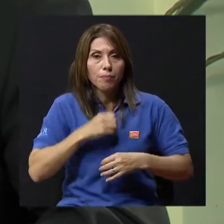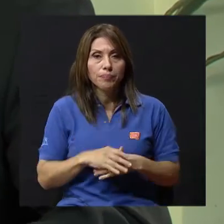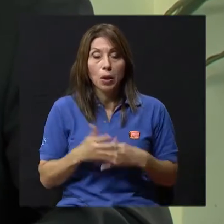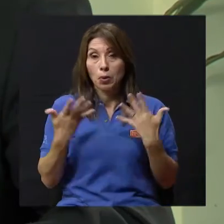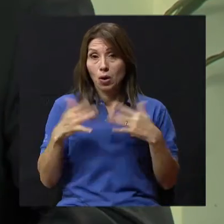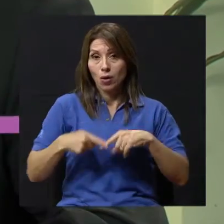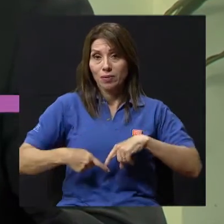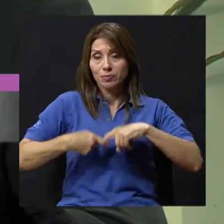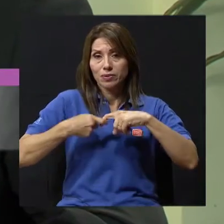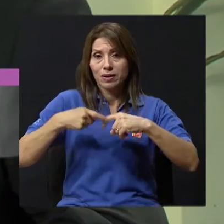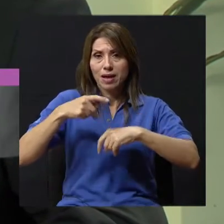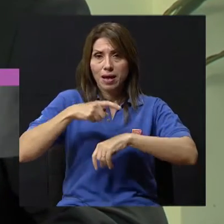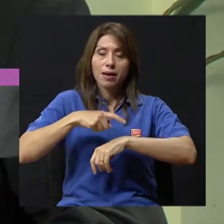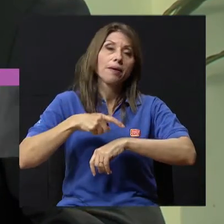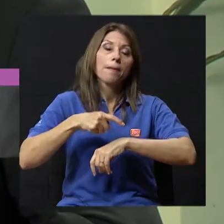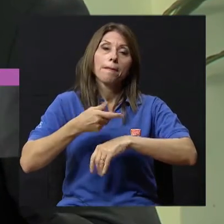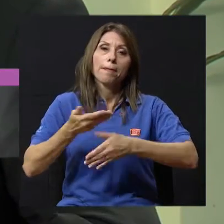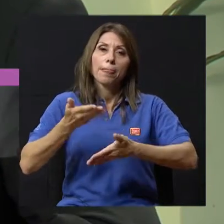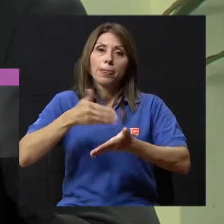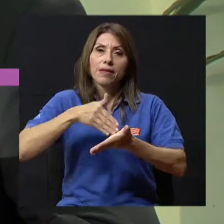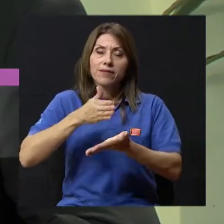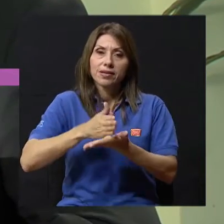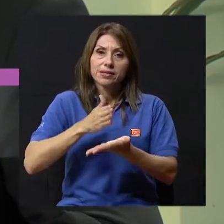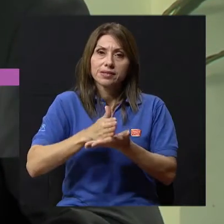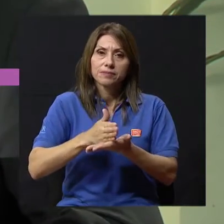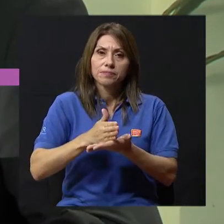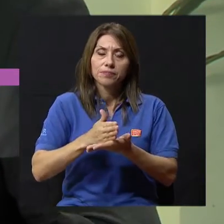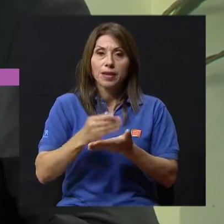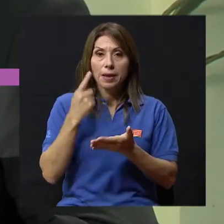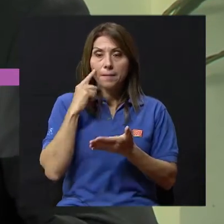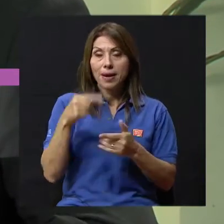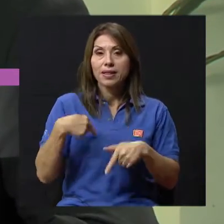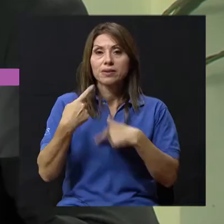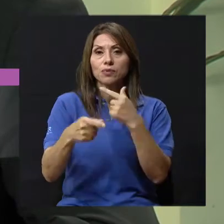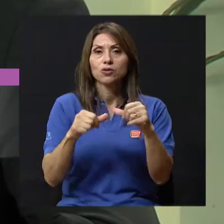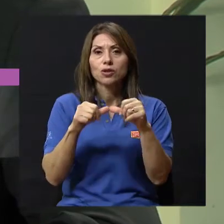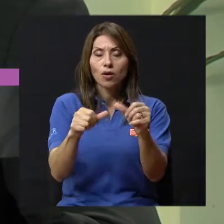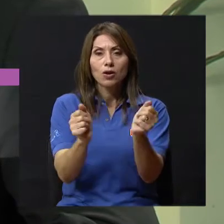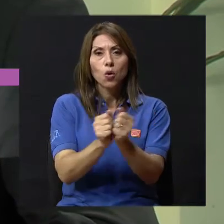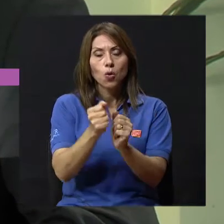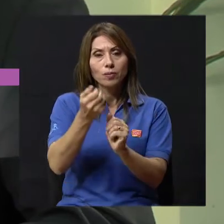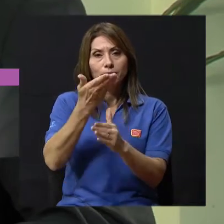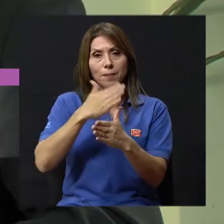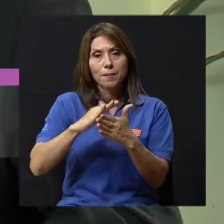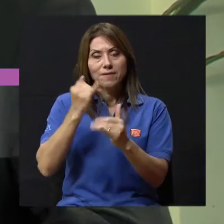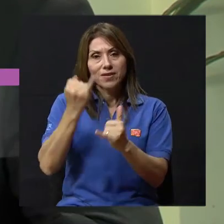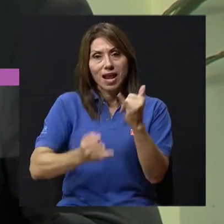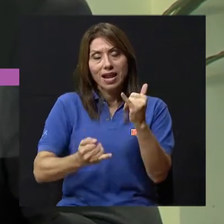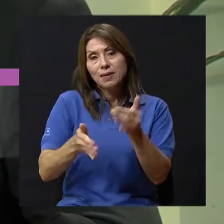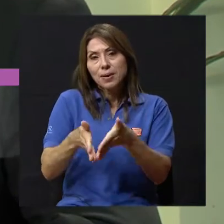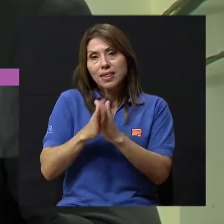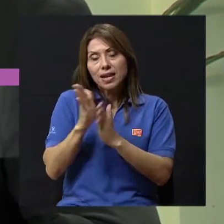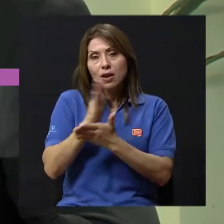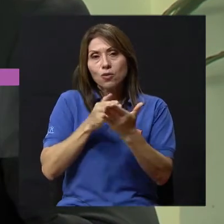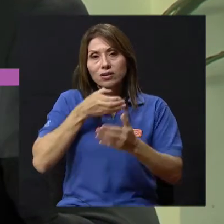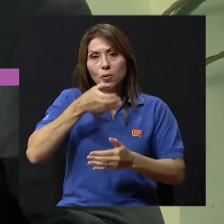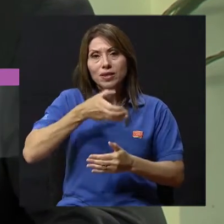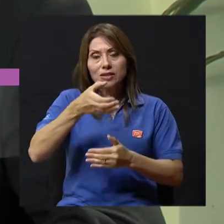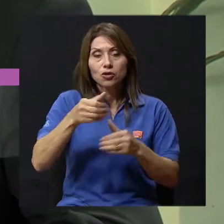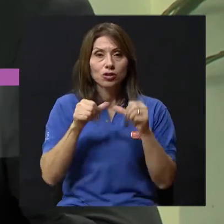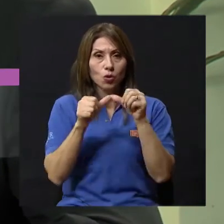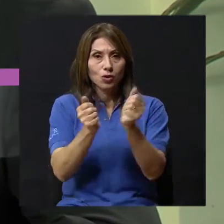Fabiola, doctor, y para retomar pues el capítulo final y tal vez pedirle algunas